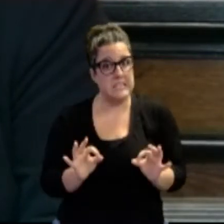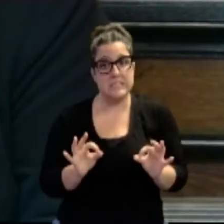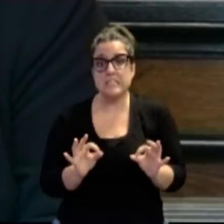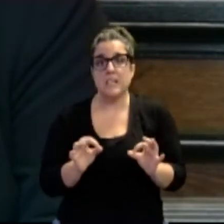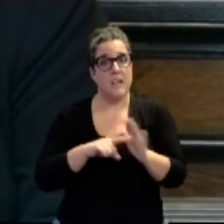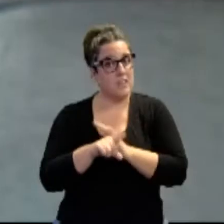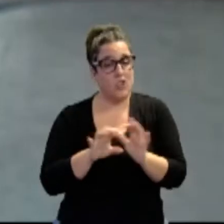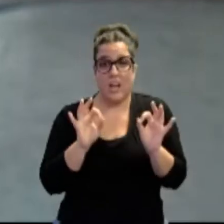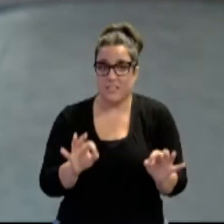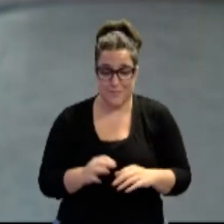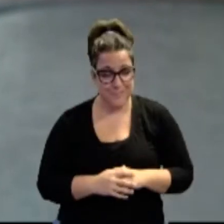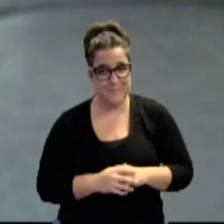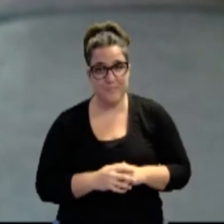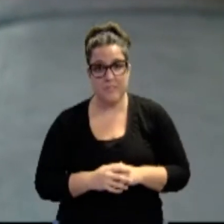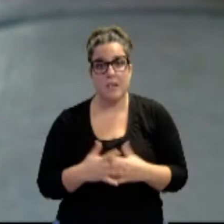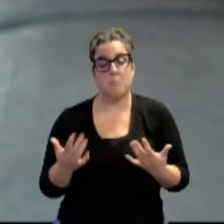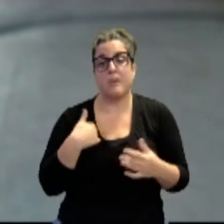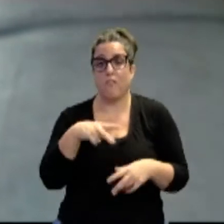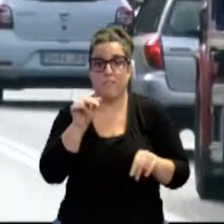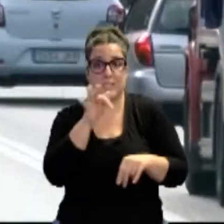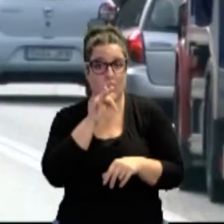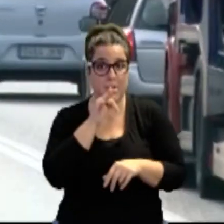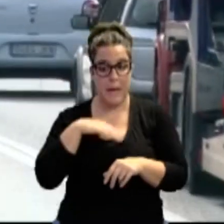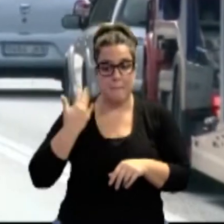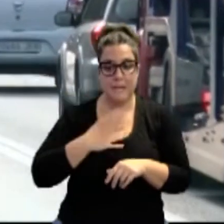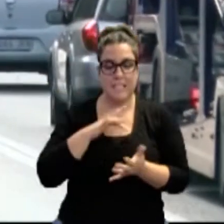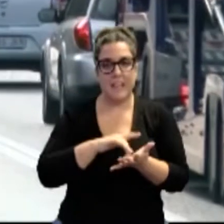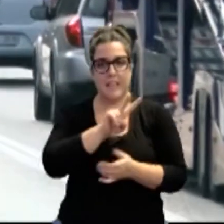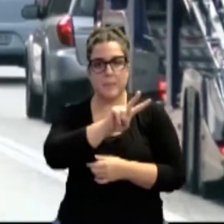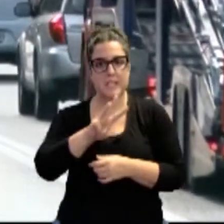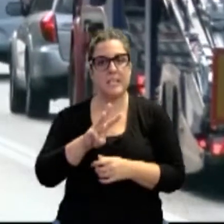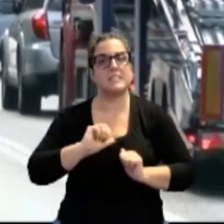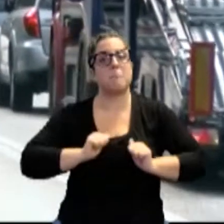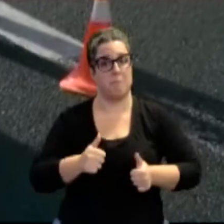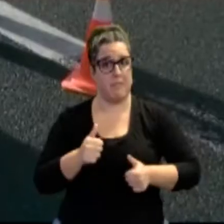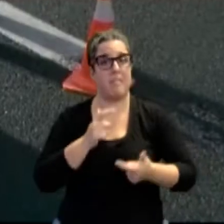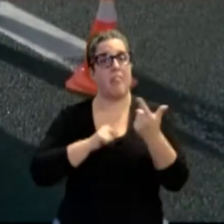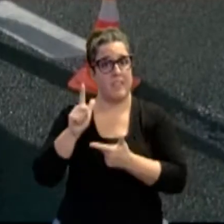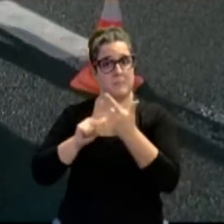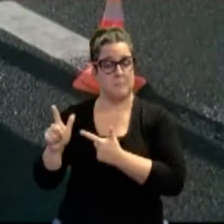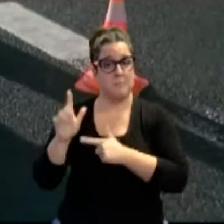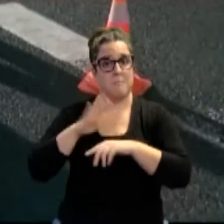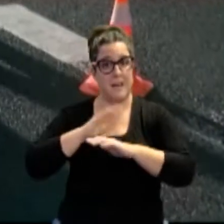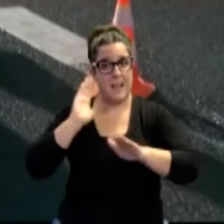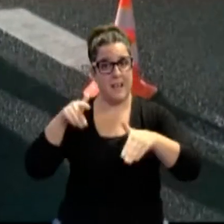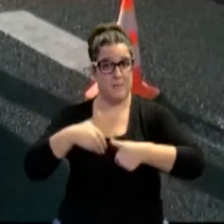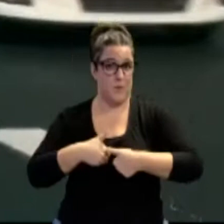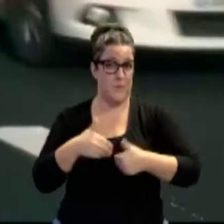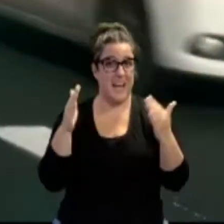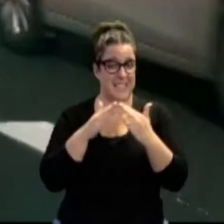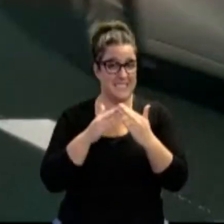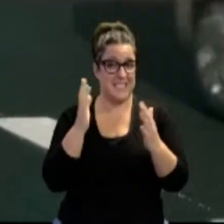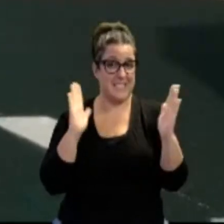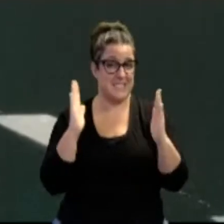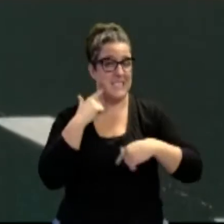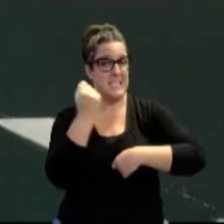tocado gestionar. Y que todavía no ha terminado. Mañana, día 23, comienzan los desplazamientos permitidos para volver a casa por Navidad.